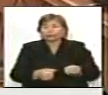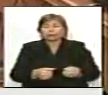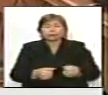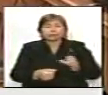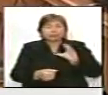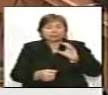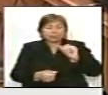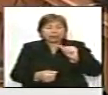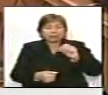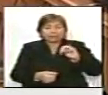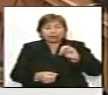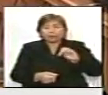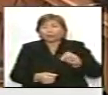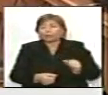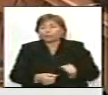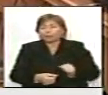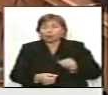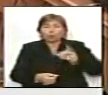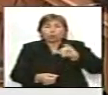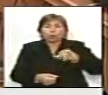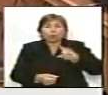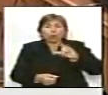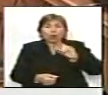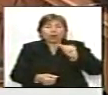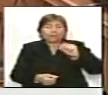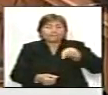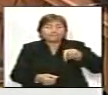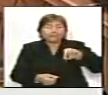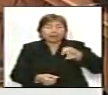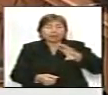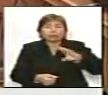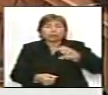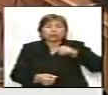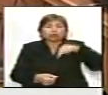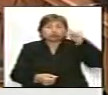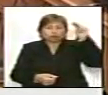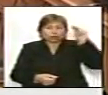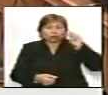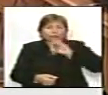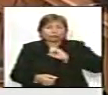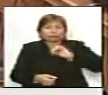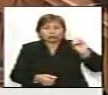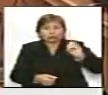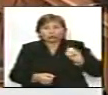Campo, Laura Calle, Juan Pablo II y Los Norteños de Los Olivos.